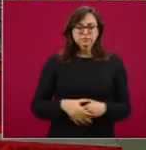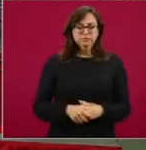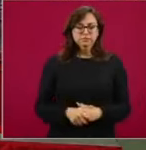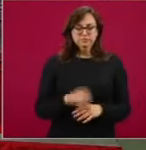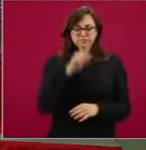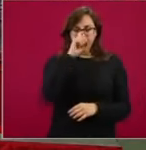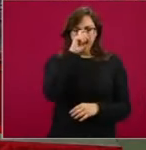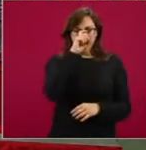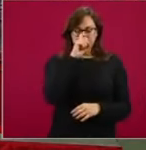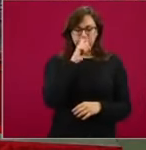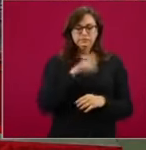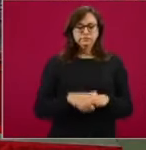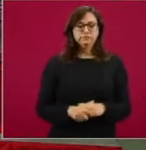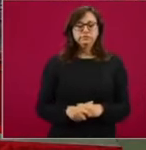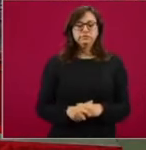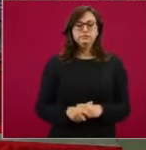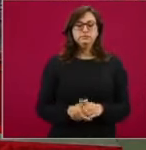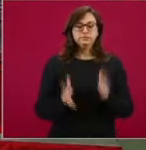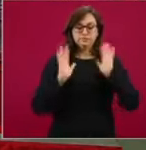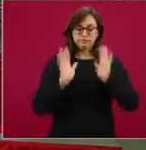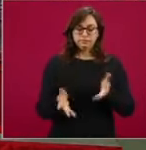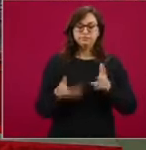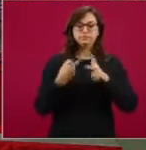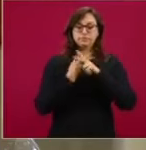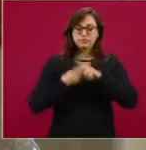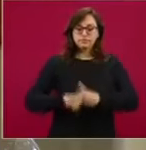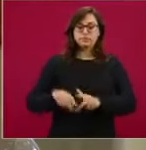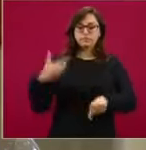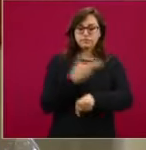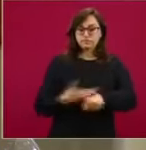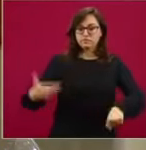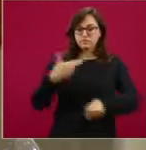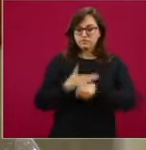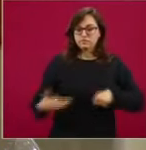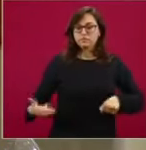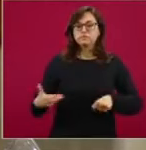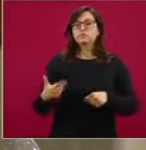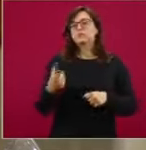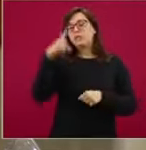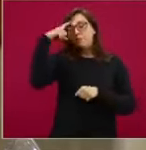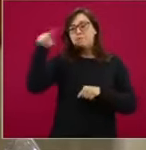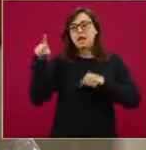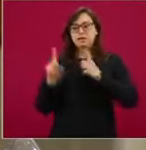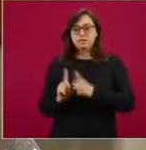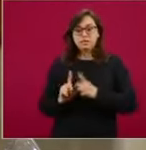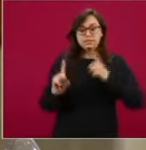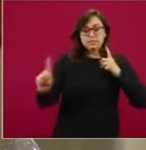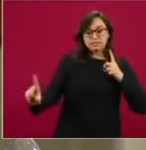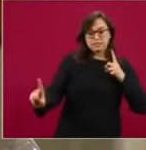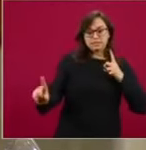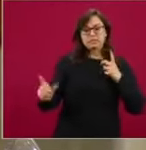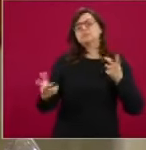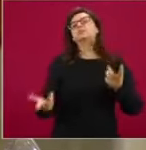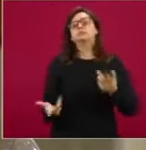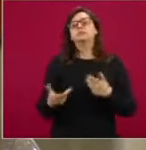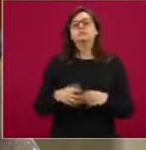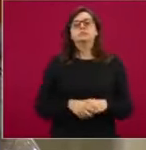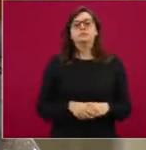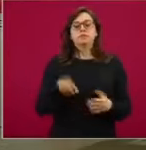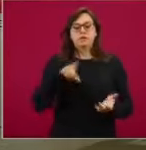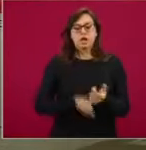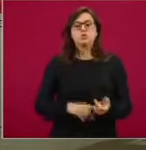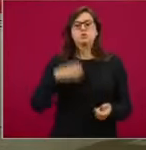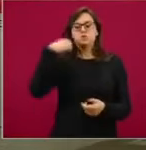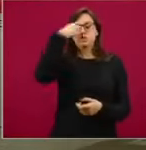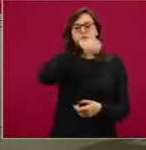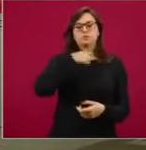Se han desplegado una serie de medidas para garantizar la sana distancia y en la elaboración del examen. Siguiente,